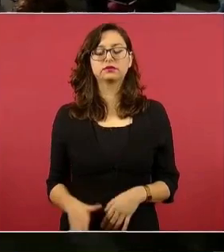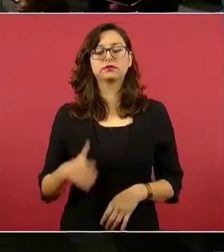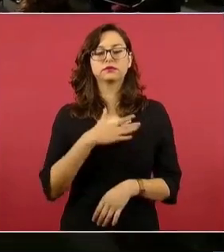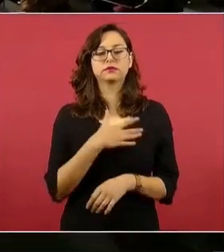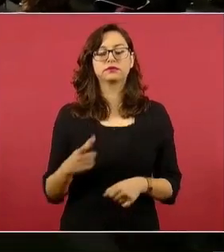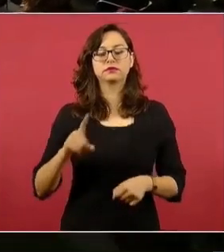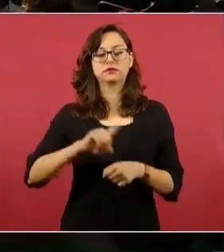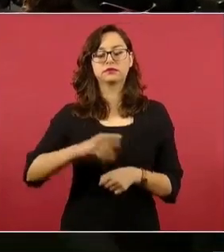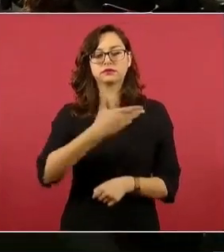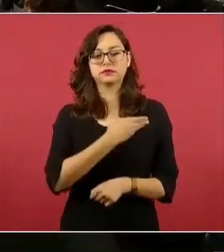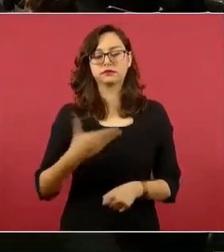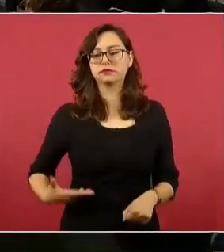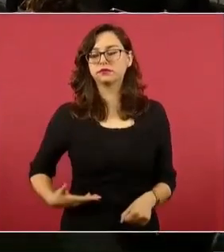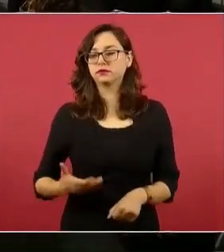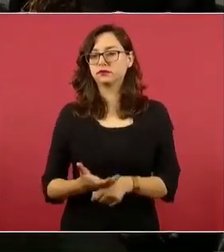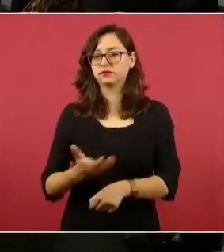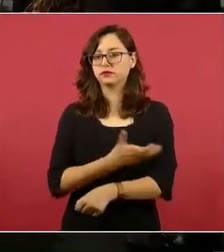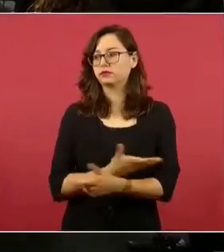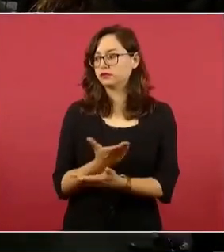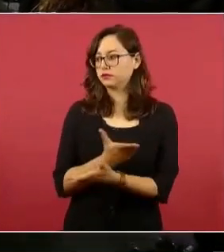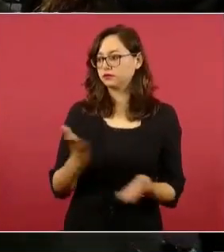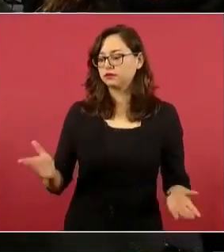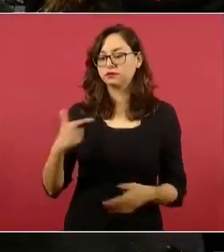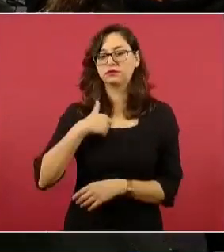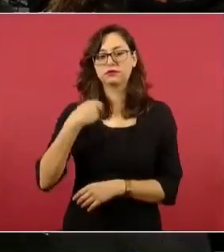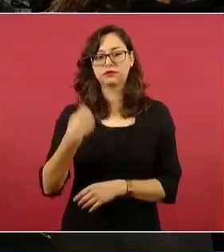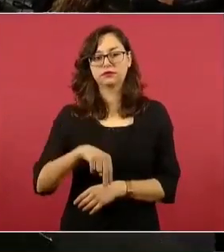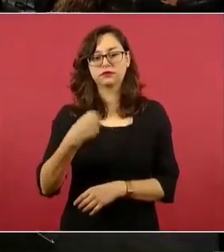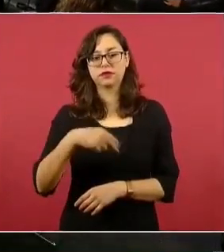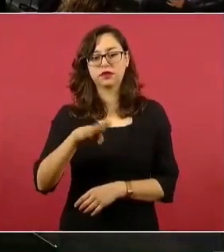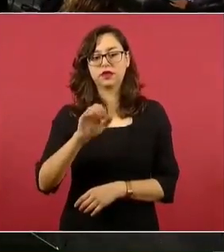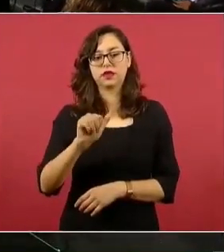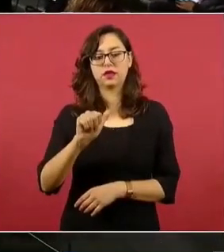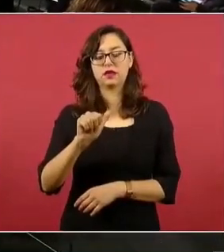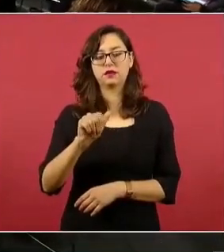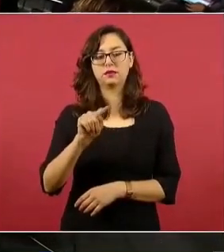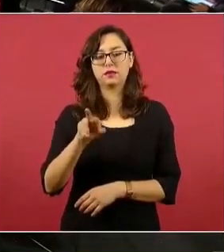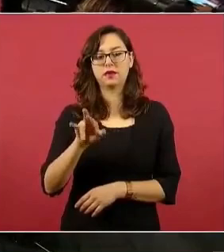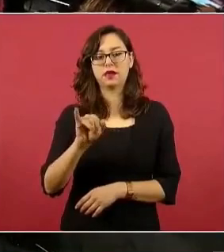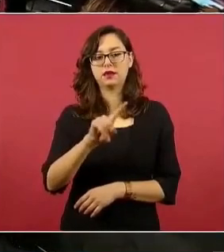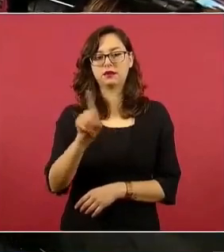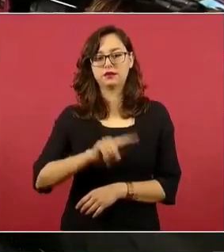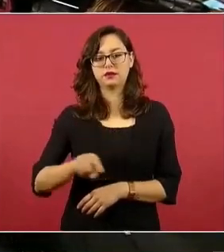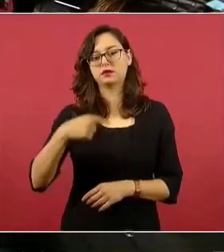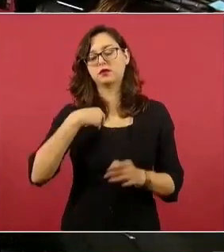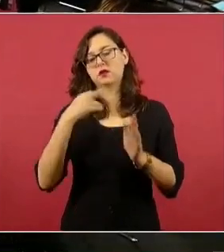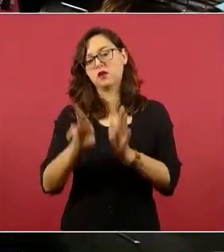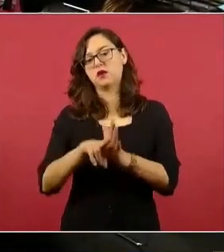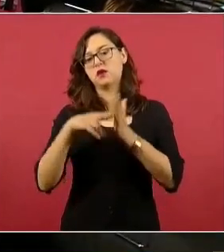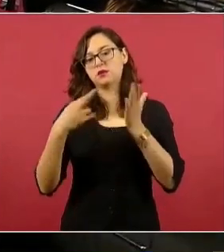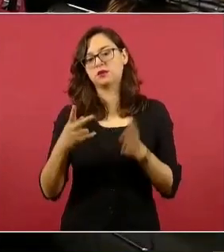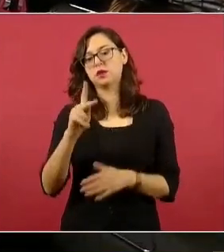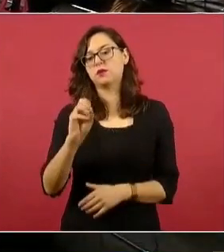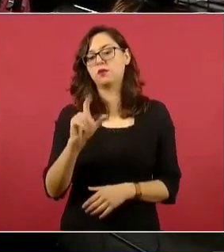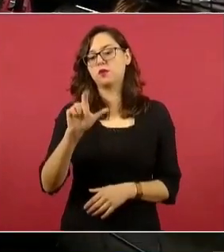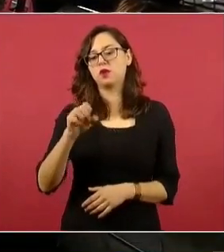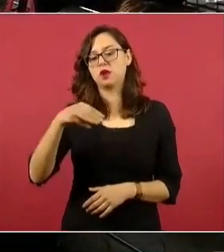Buenos días, presidente, compañeros. Beatriz Contreras Castillo, de la revista Polemón. El día de ayer lo